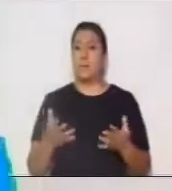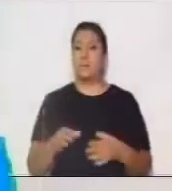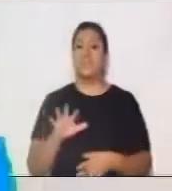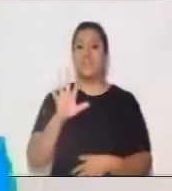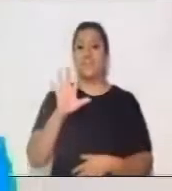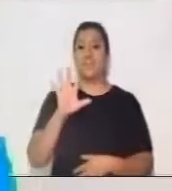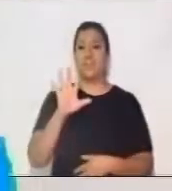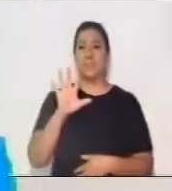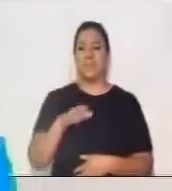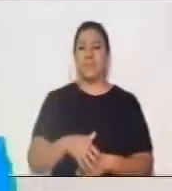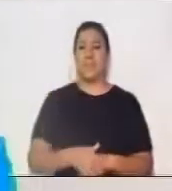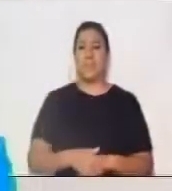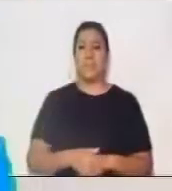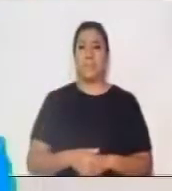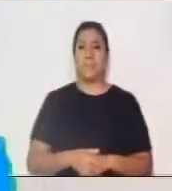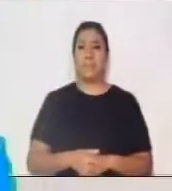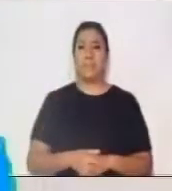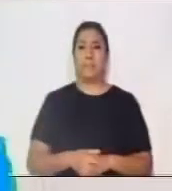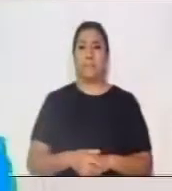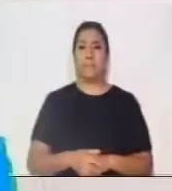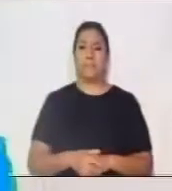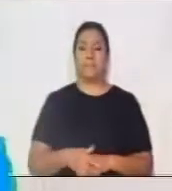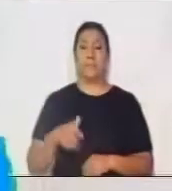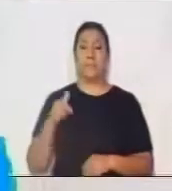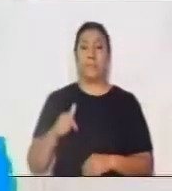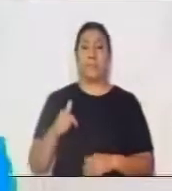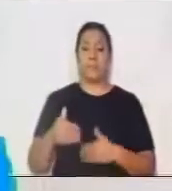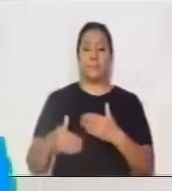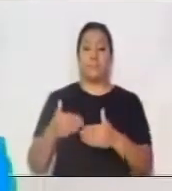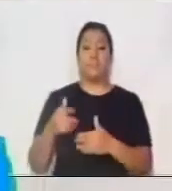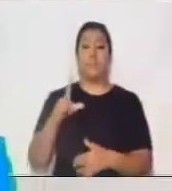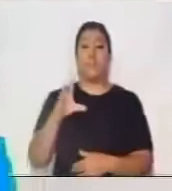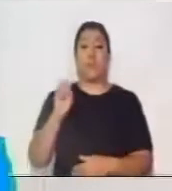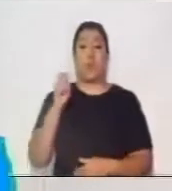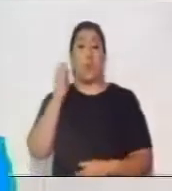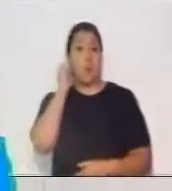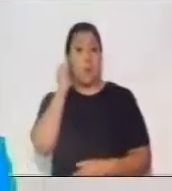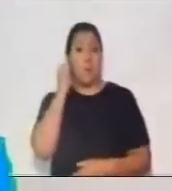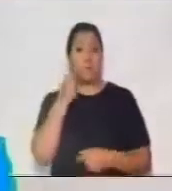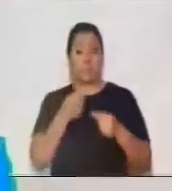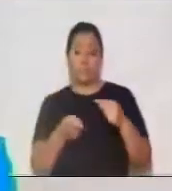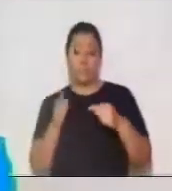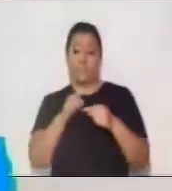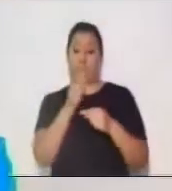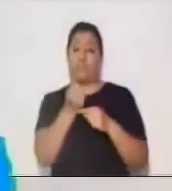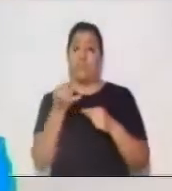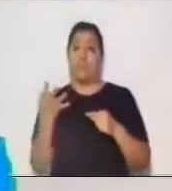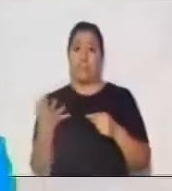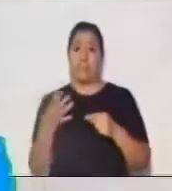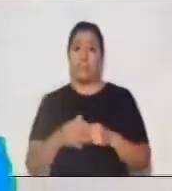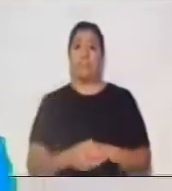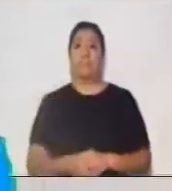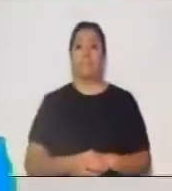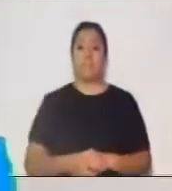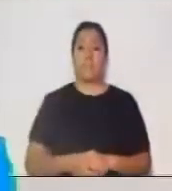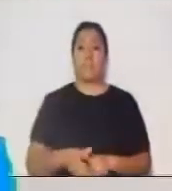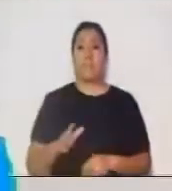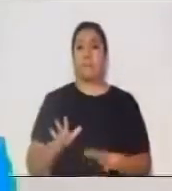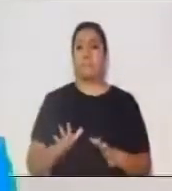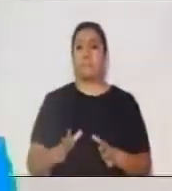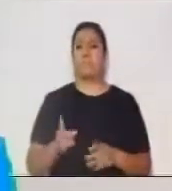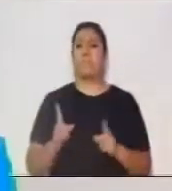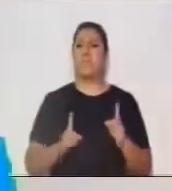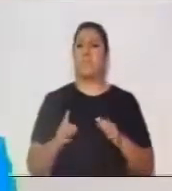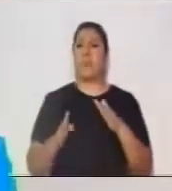tuyos también es nuestra tarea. Sedex Antibacterial, primer detergente para ropa con eficacia 100% comprobada contra el virus